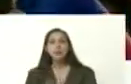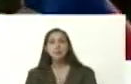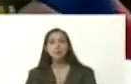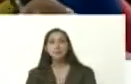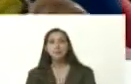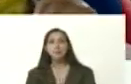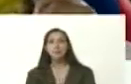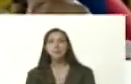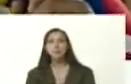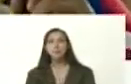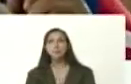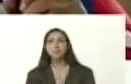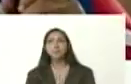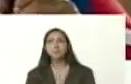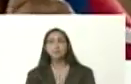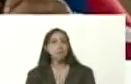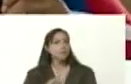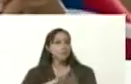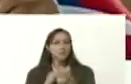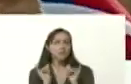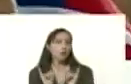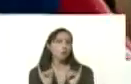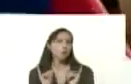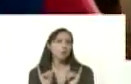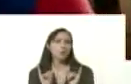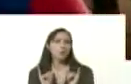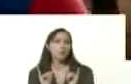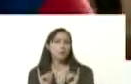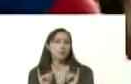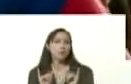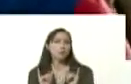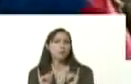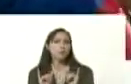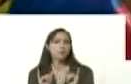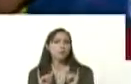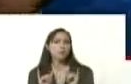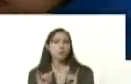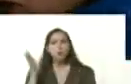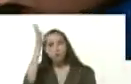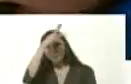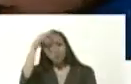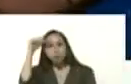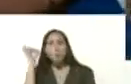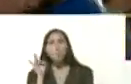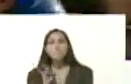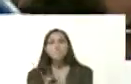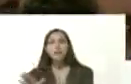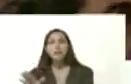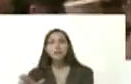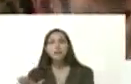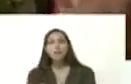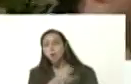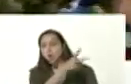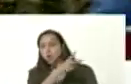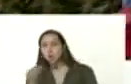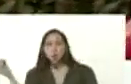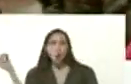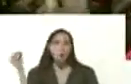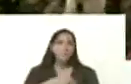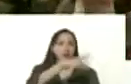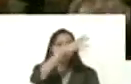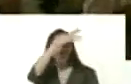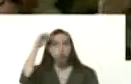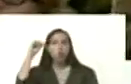Menos académico, pero significa lo mismo. Trump, vete. No more Trump, no más